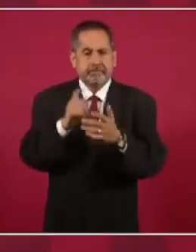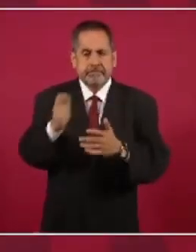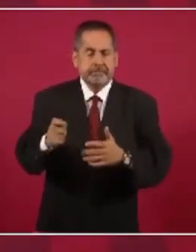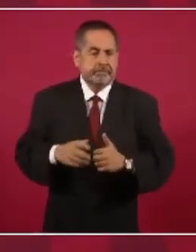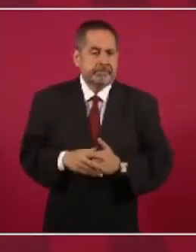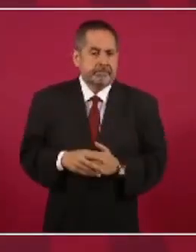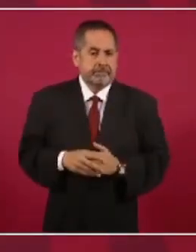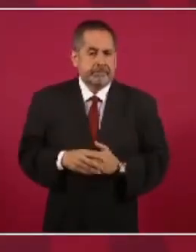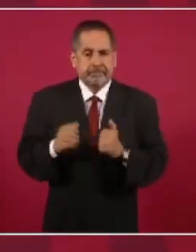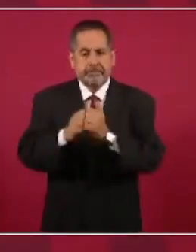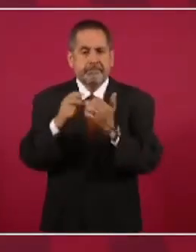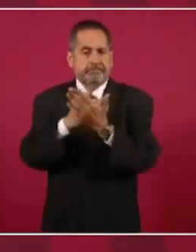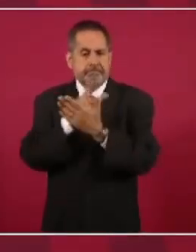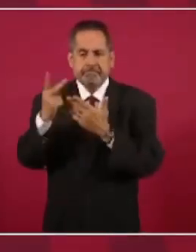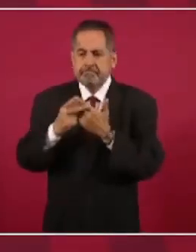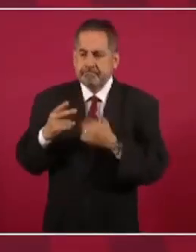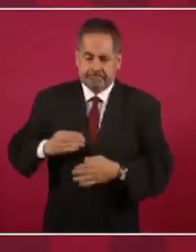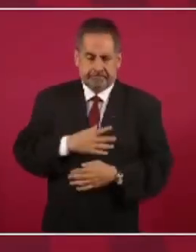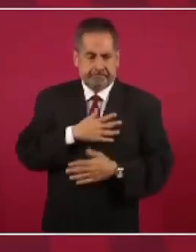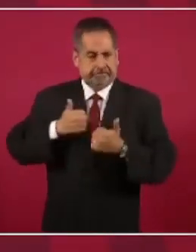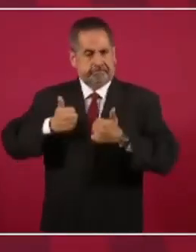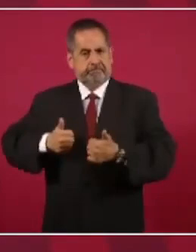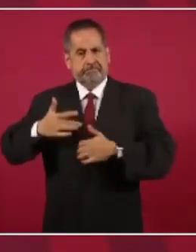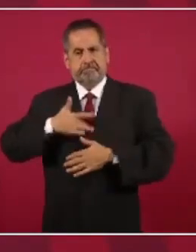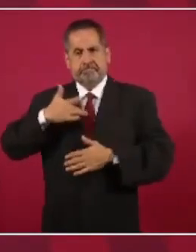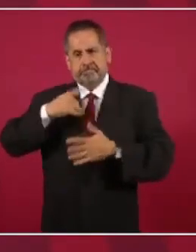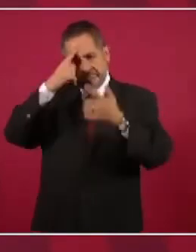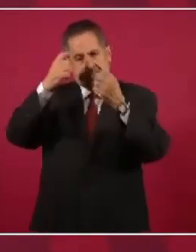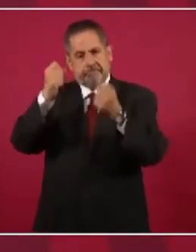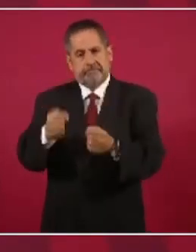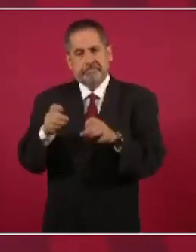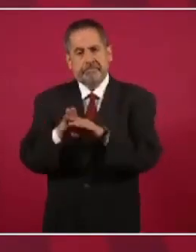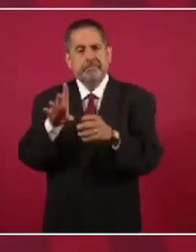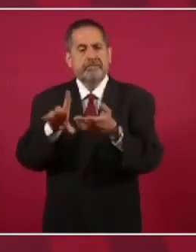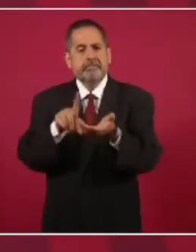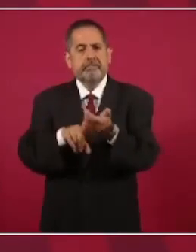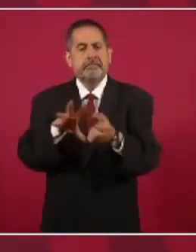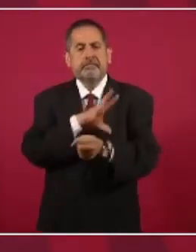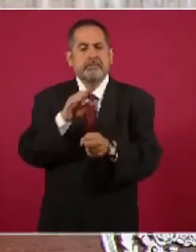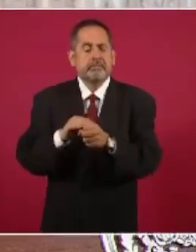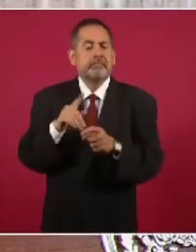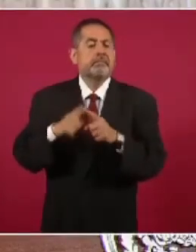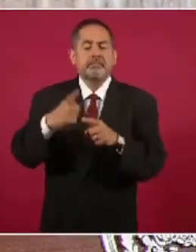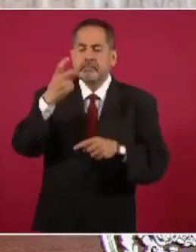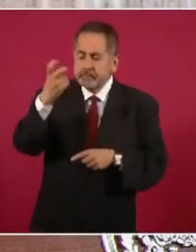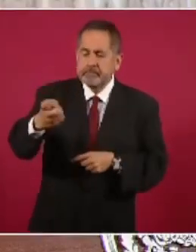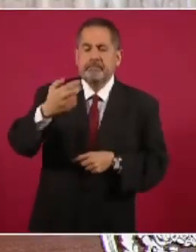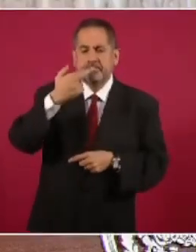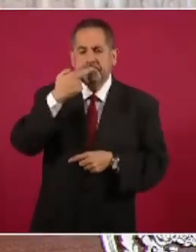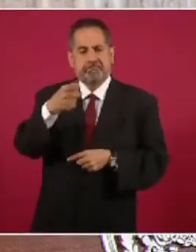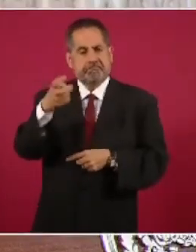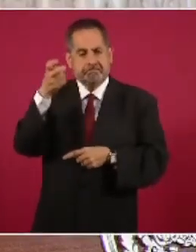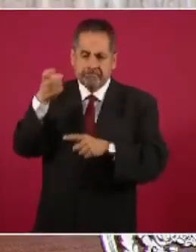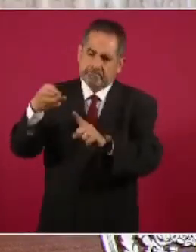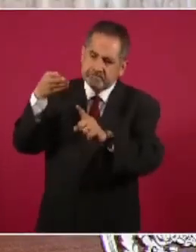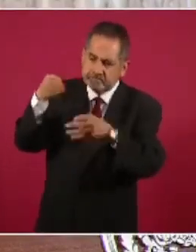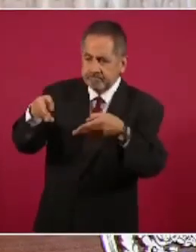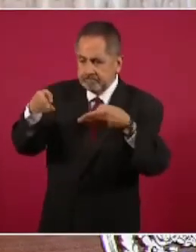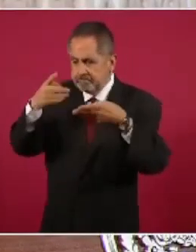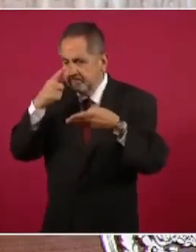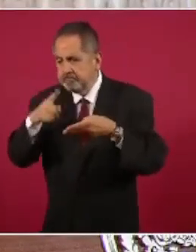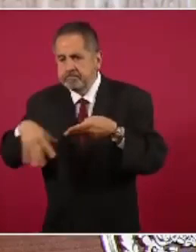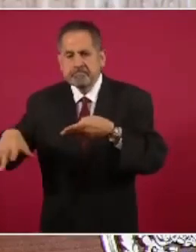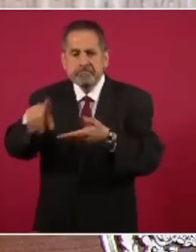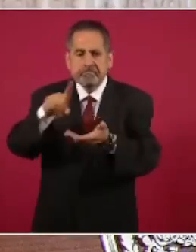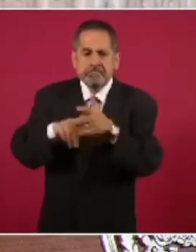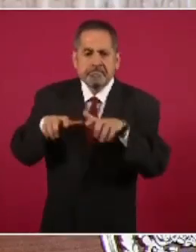con los programas de bienestar, porque estoy convencido que eso es lo mejor, atender las causas